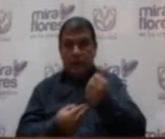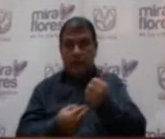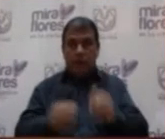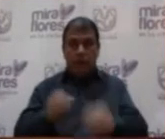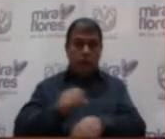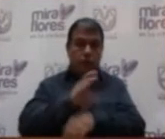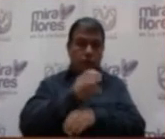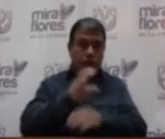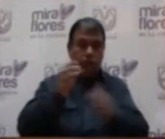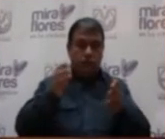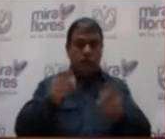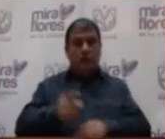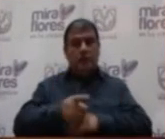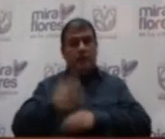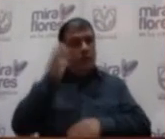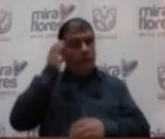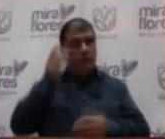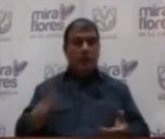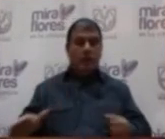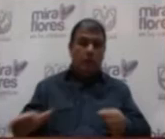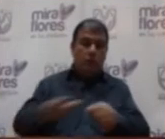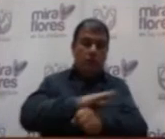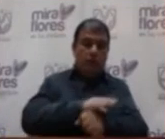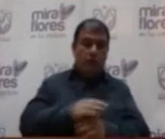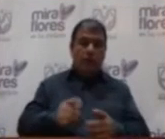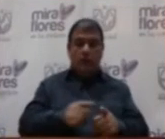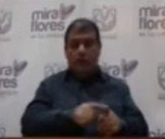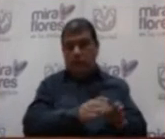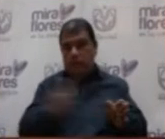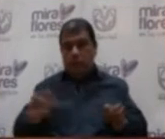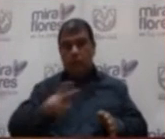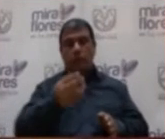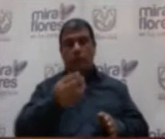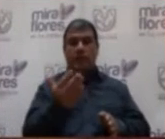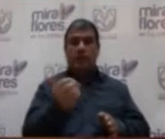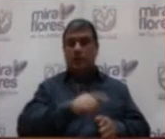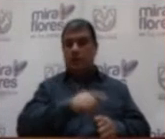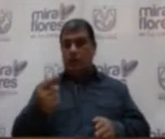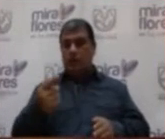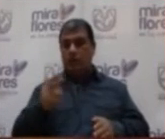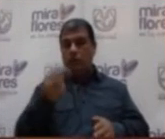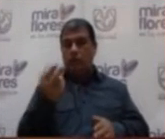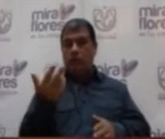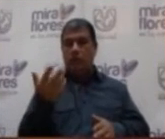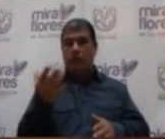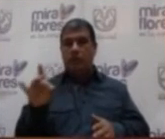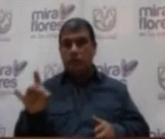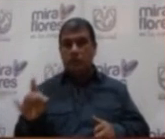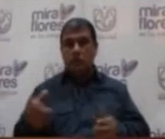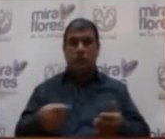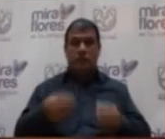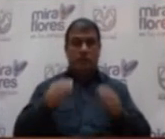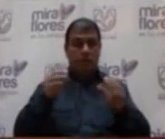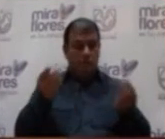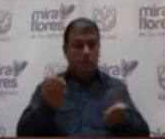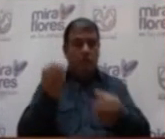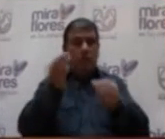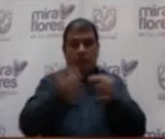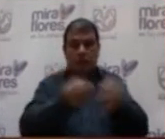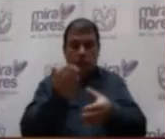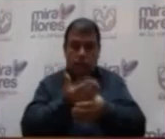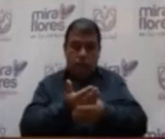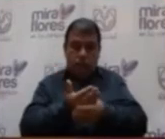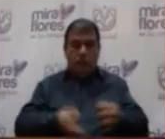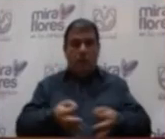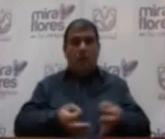de Miraflores, para completar el periodo 2015-2018 por las consideraciones expuestas en el presente acuerdo. Bien,